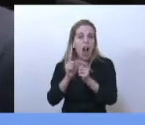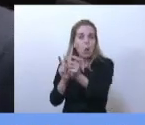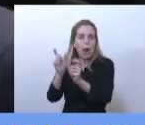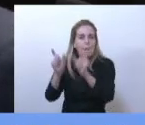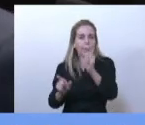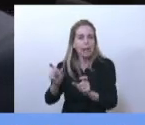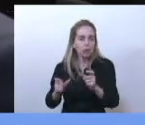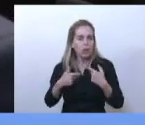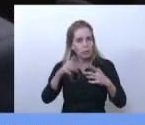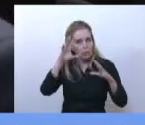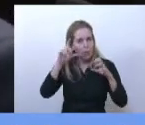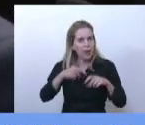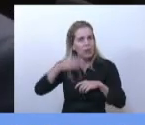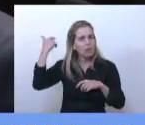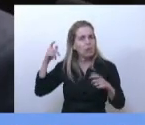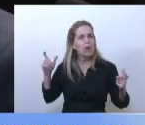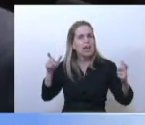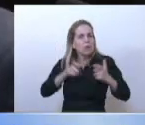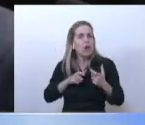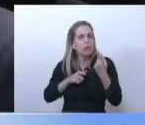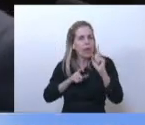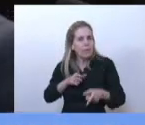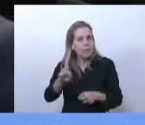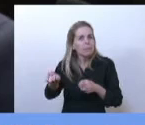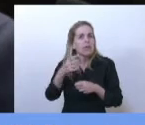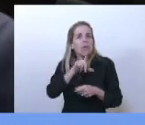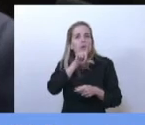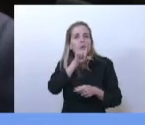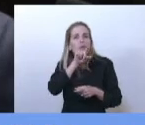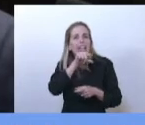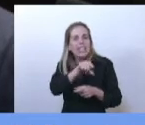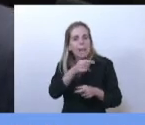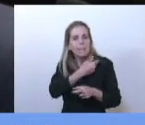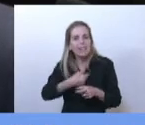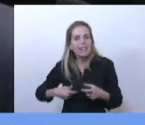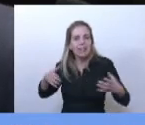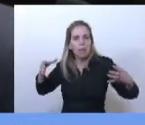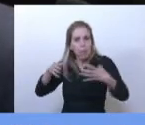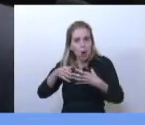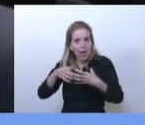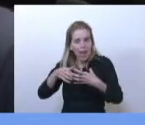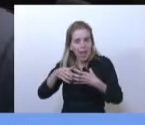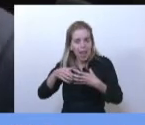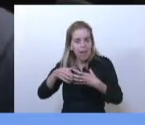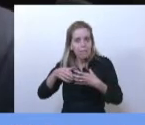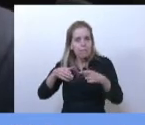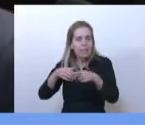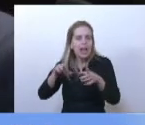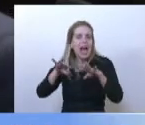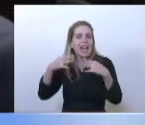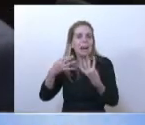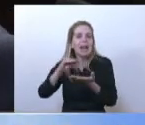recuerdo de una reunión y de un tuit del presidente del bloque de la oposición de la cámara de diputados